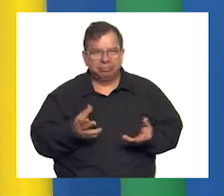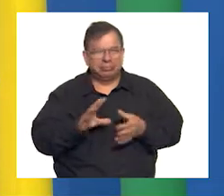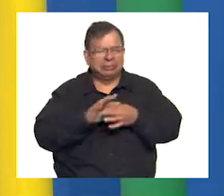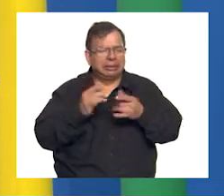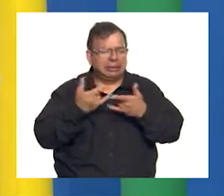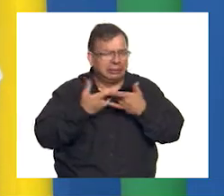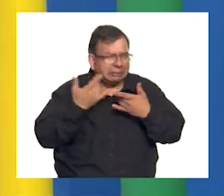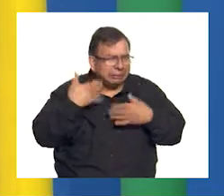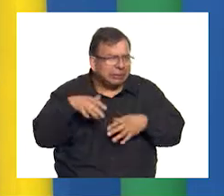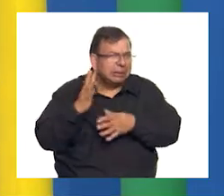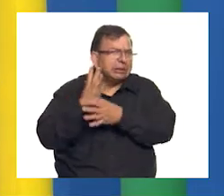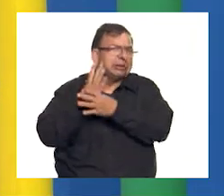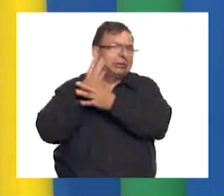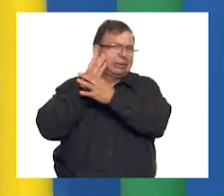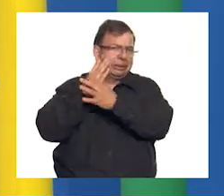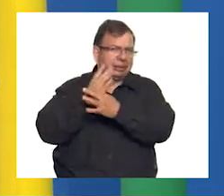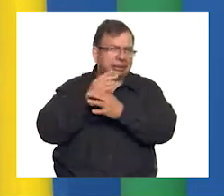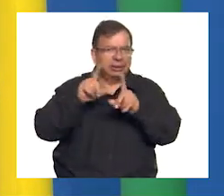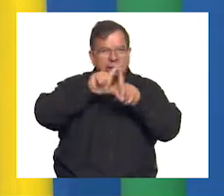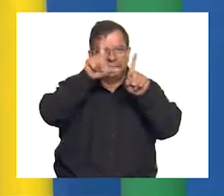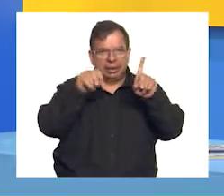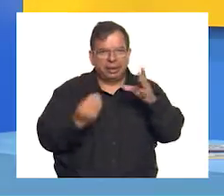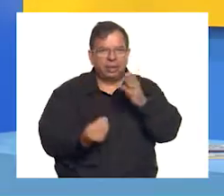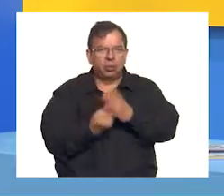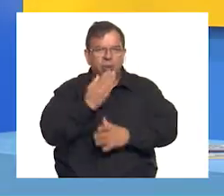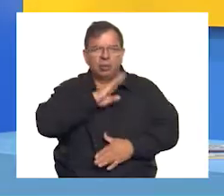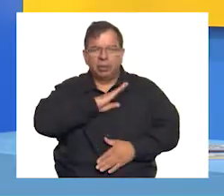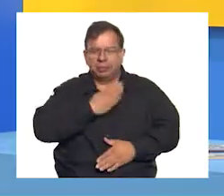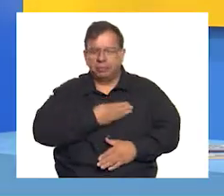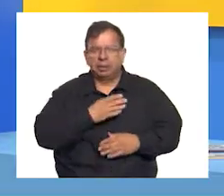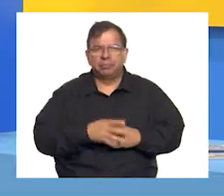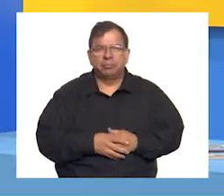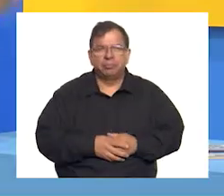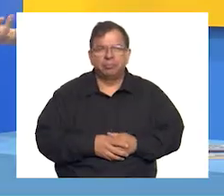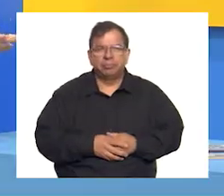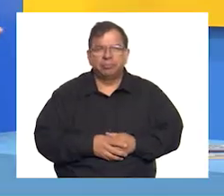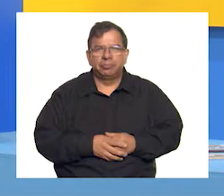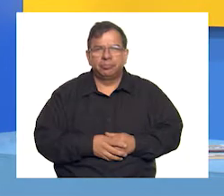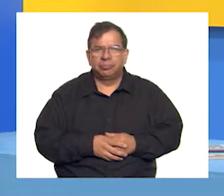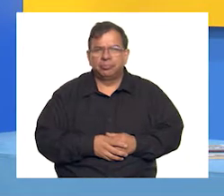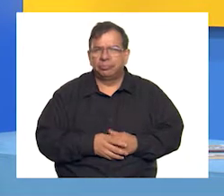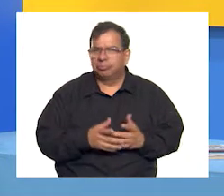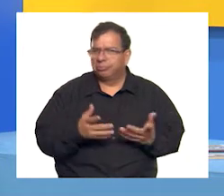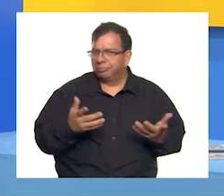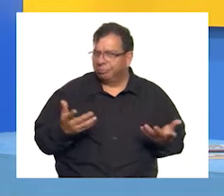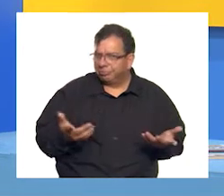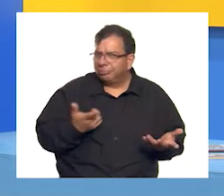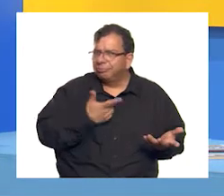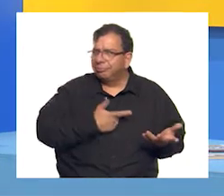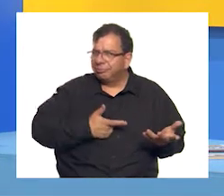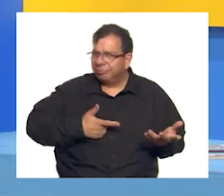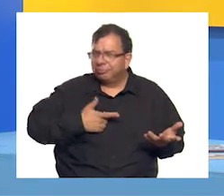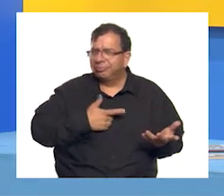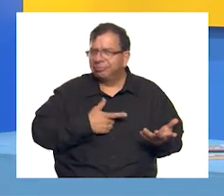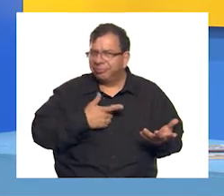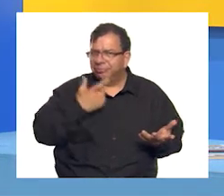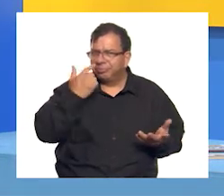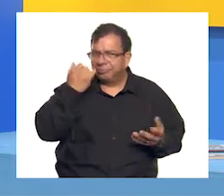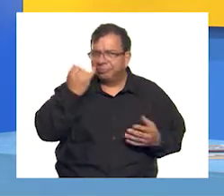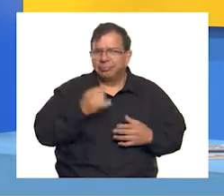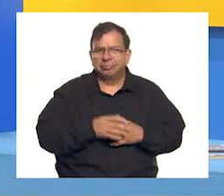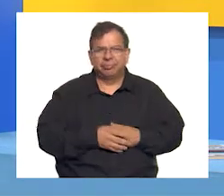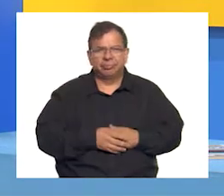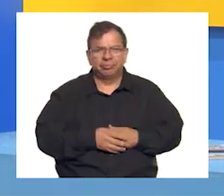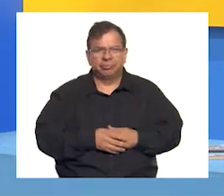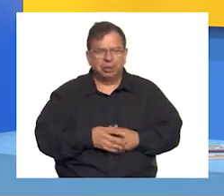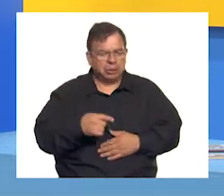leyendas relacionadas con la Nueva España. ¡Qué interesante! Me gusta mucho la idea, porque déjenme les cuento que soy una